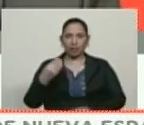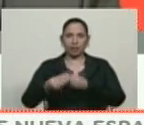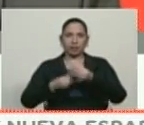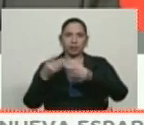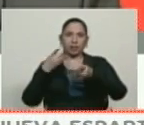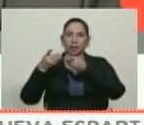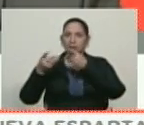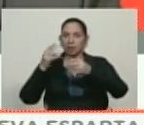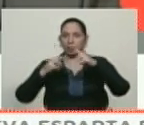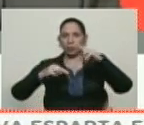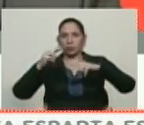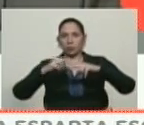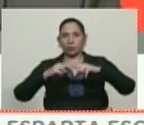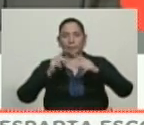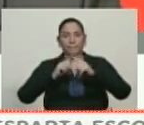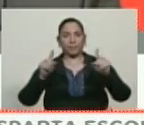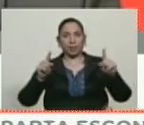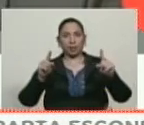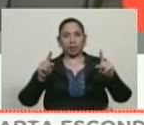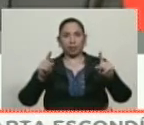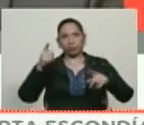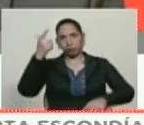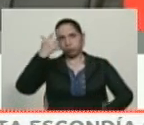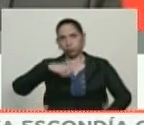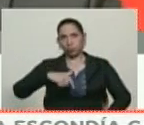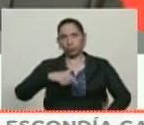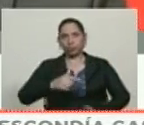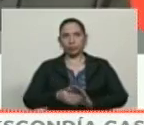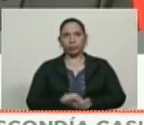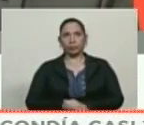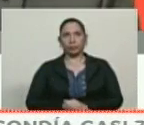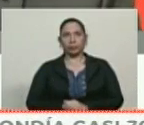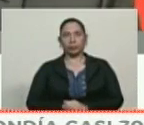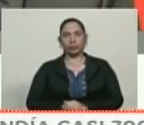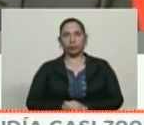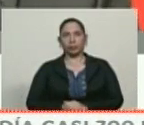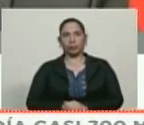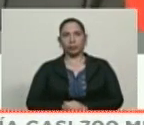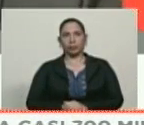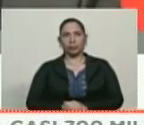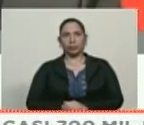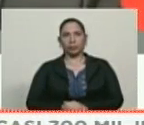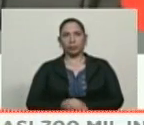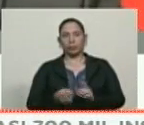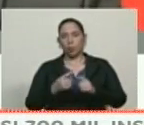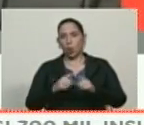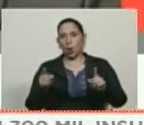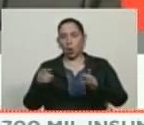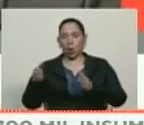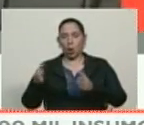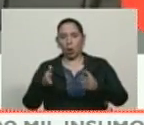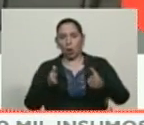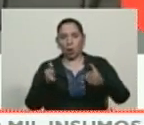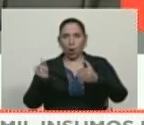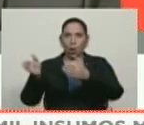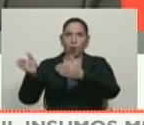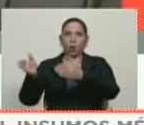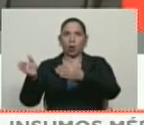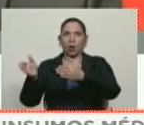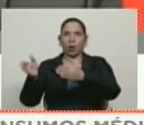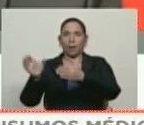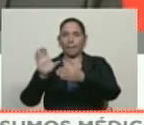diálogo constructivo, pero esta postura se evolucionó en otro rumbo, y los